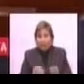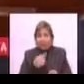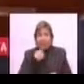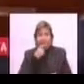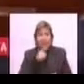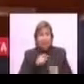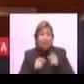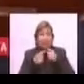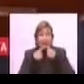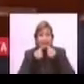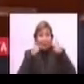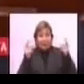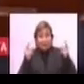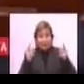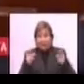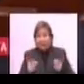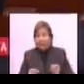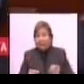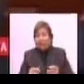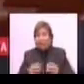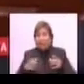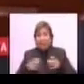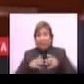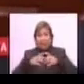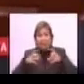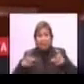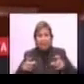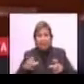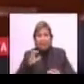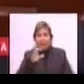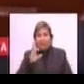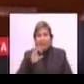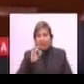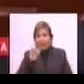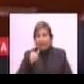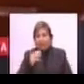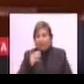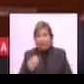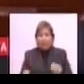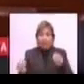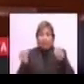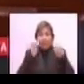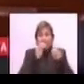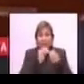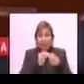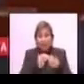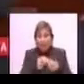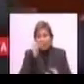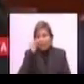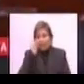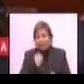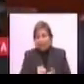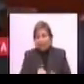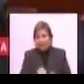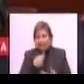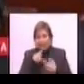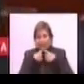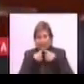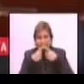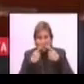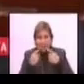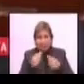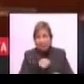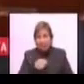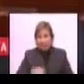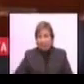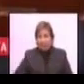la noticia de que la bancada mayoritaria del fujimorismo se iba a sumar a la censura que estaba corriendo contra